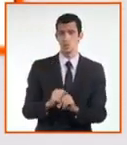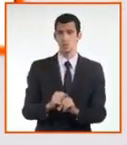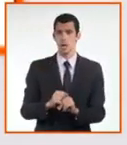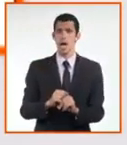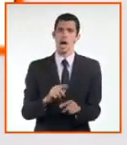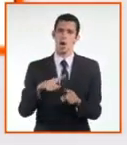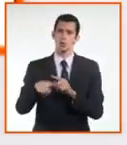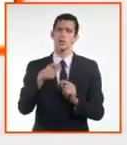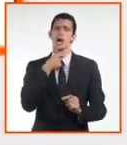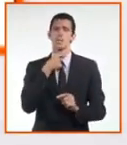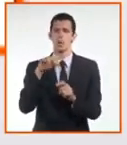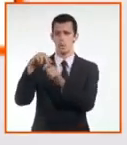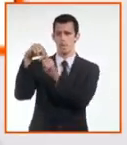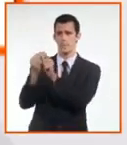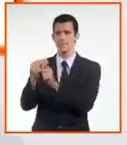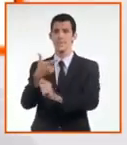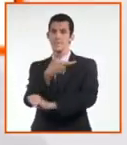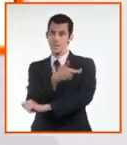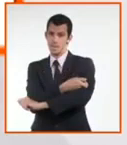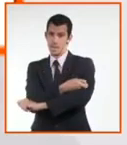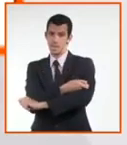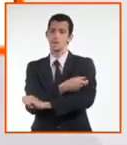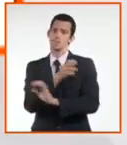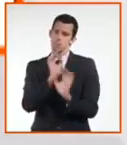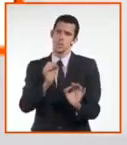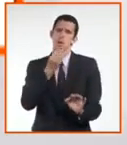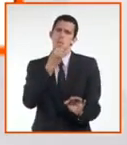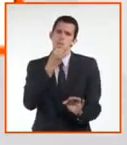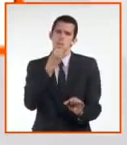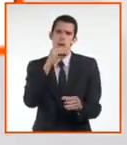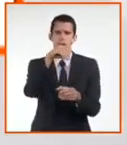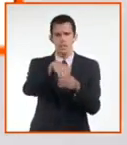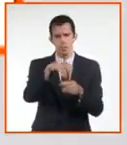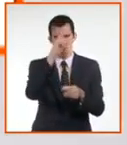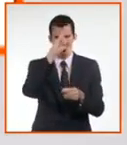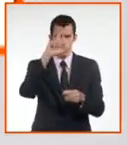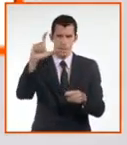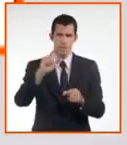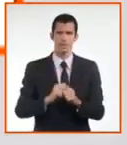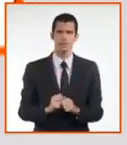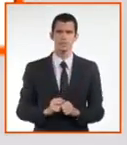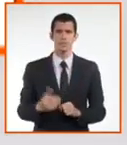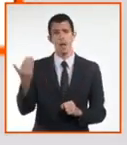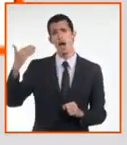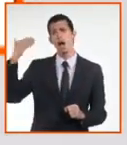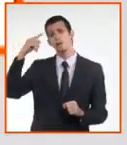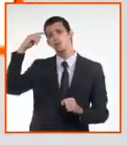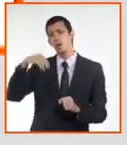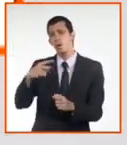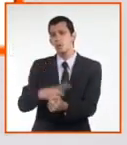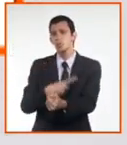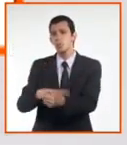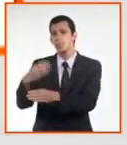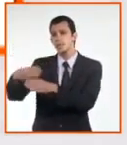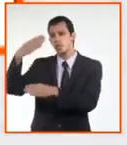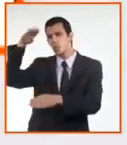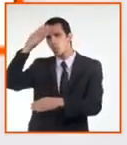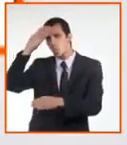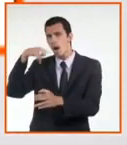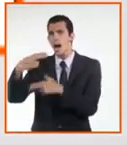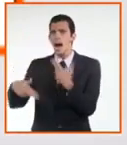meses de cobertura y la de pirón a 500 que salía para hospitales antes de elaborador oriente ahora la vamos a destinar para farmacias está en este momento